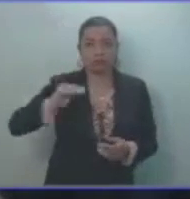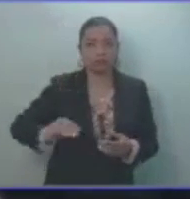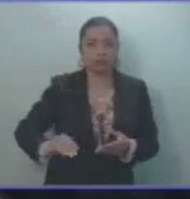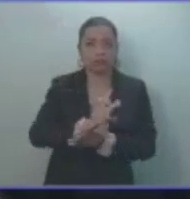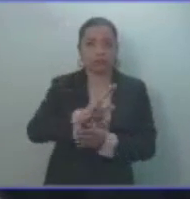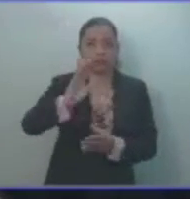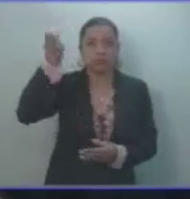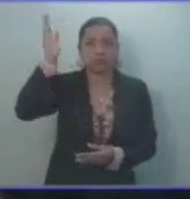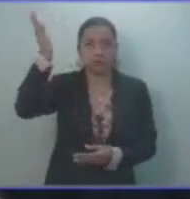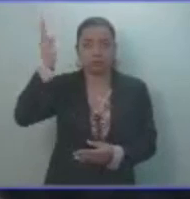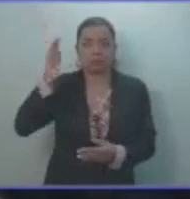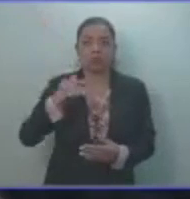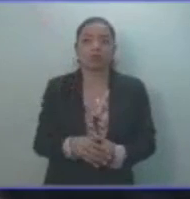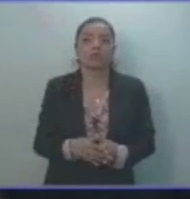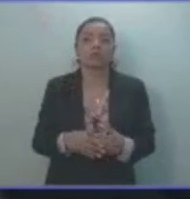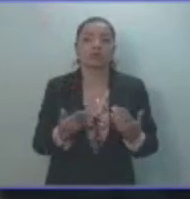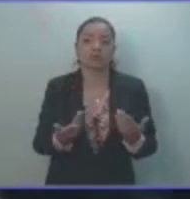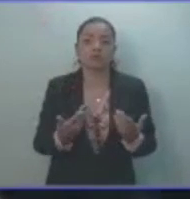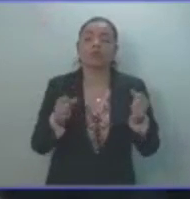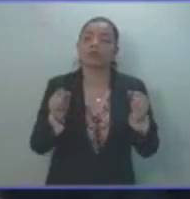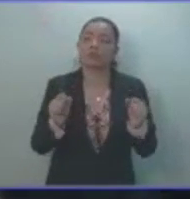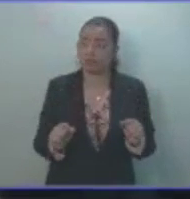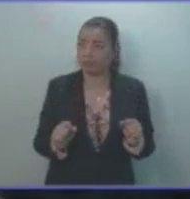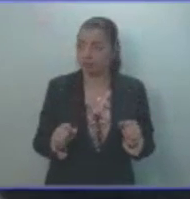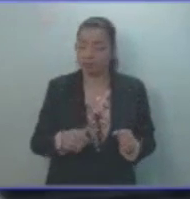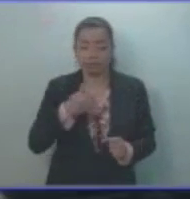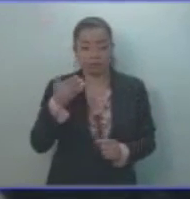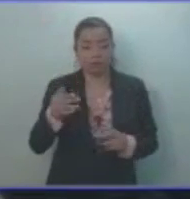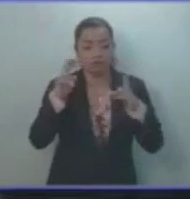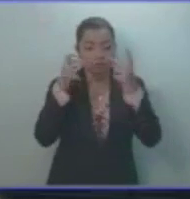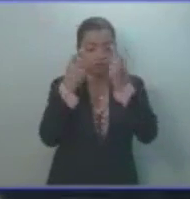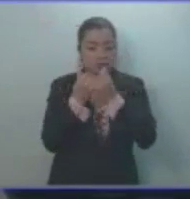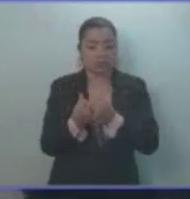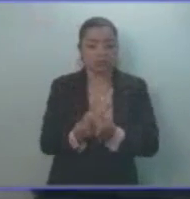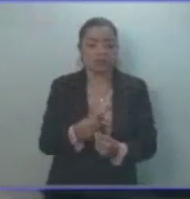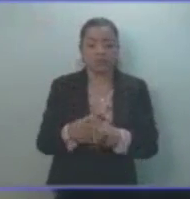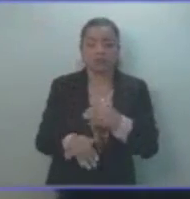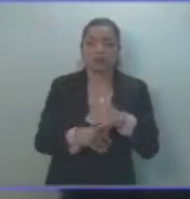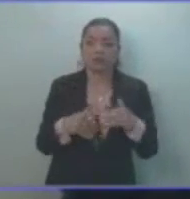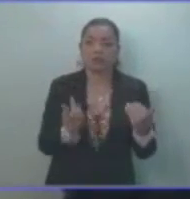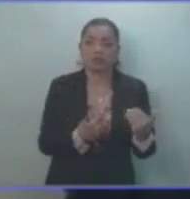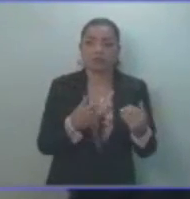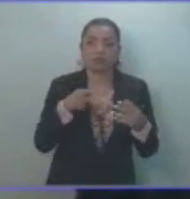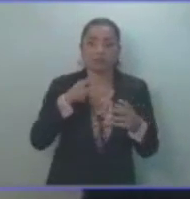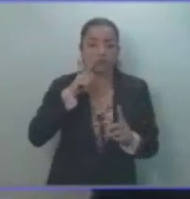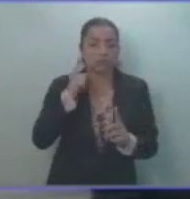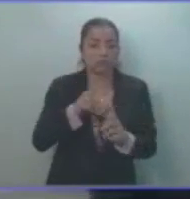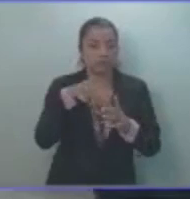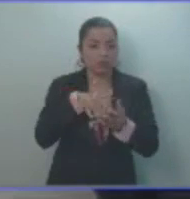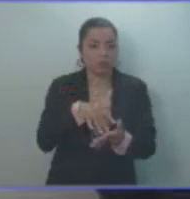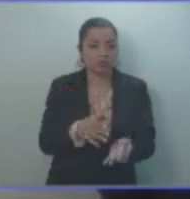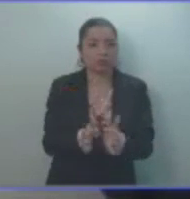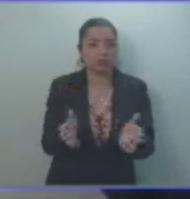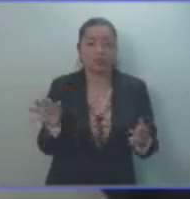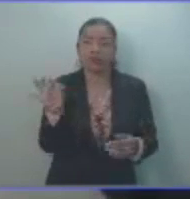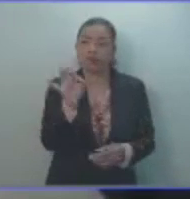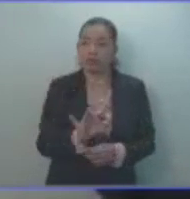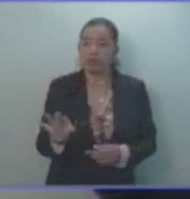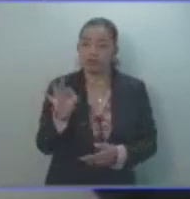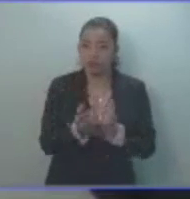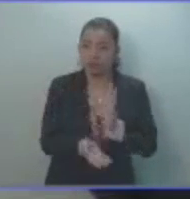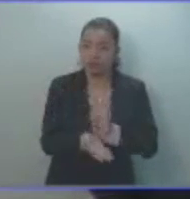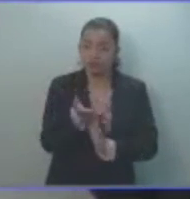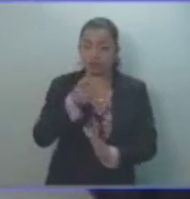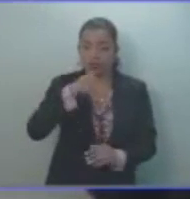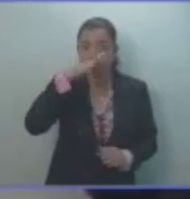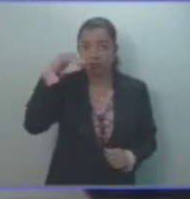es que ustedes retomen que este presupuesto es de inversión pública, es de crecimiento y es de desarrollo para el